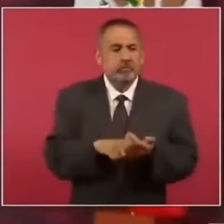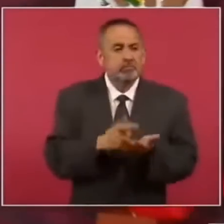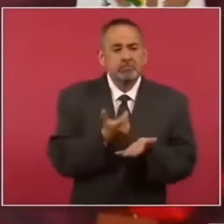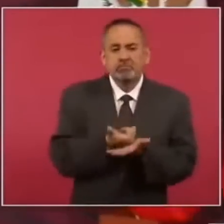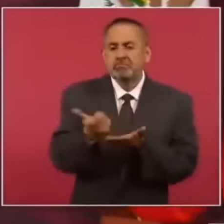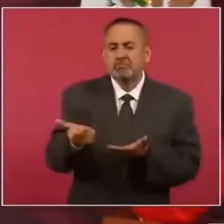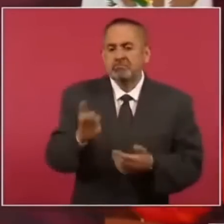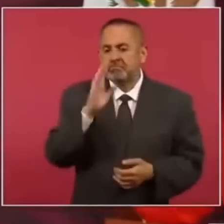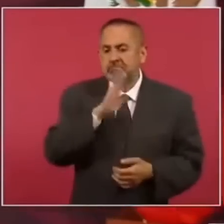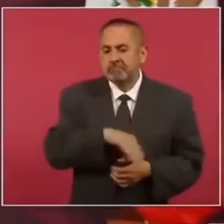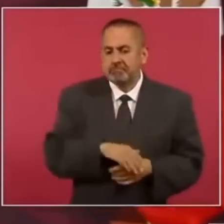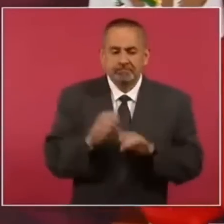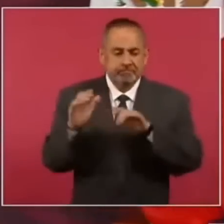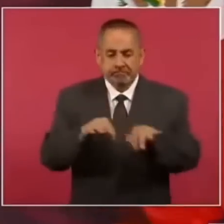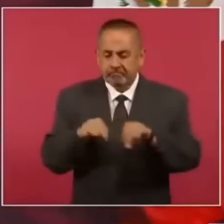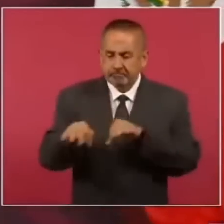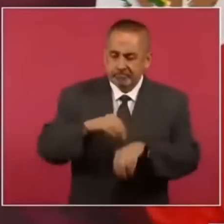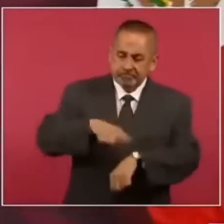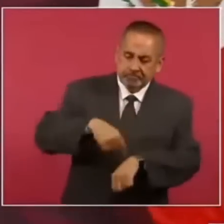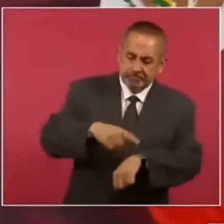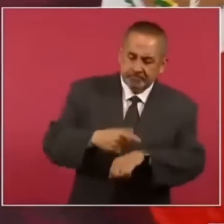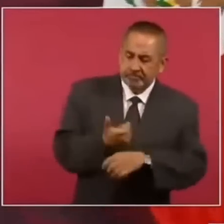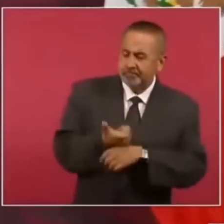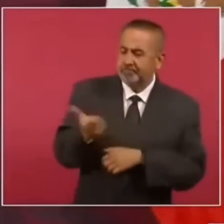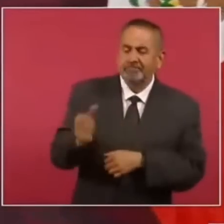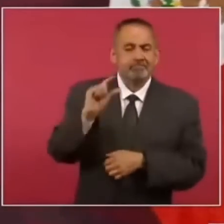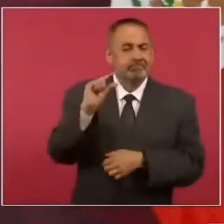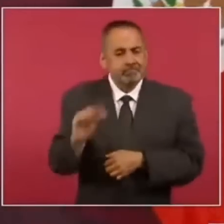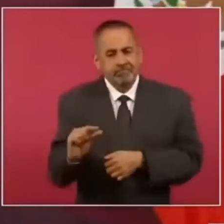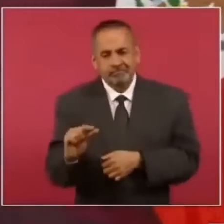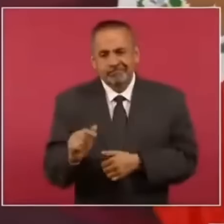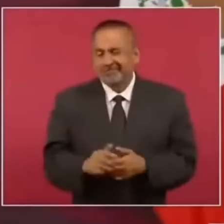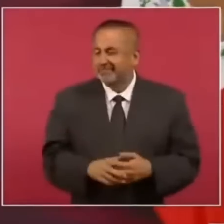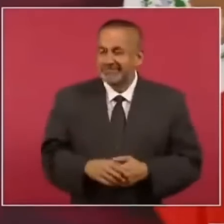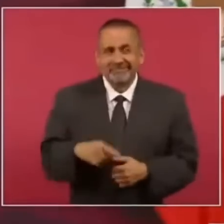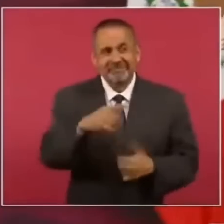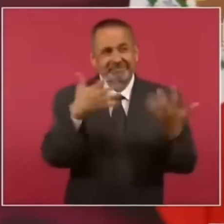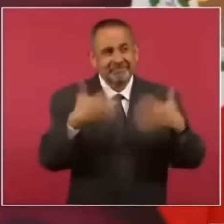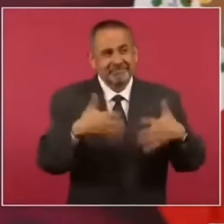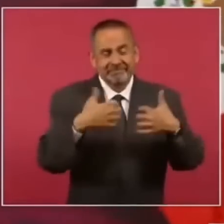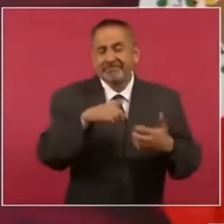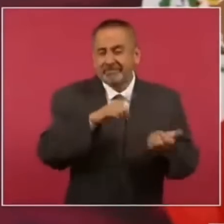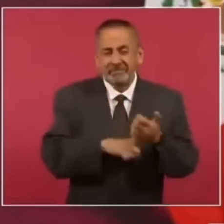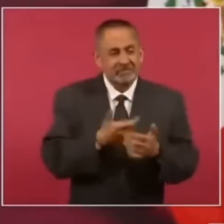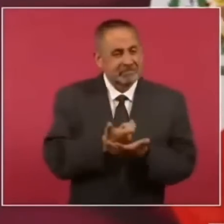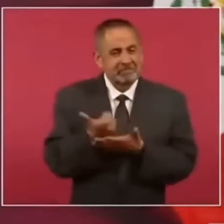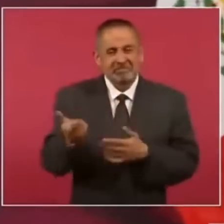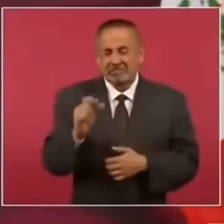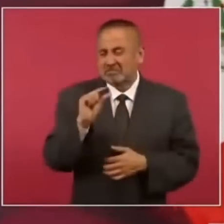pagado. Es de las maquilas en donde pagan menos.